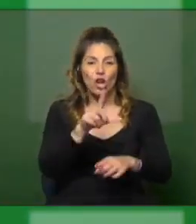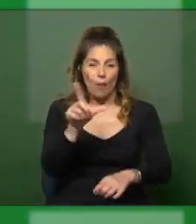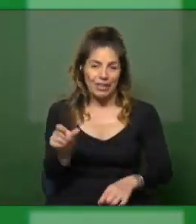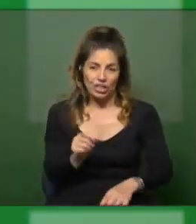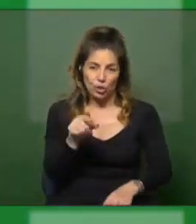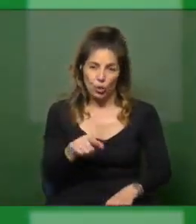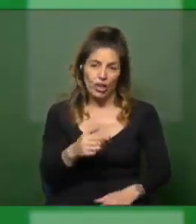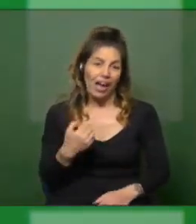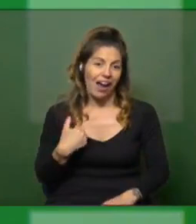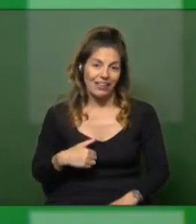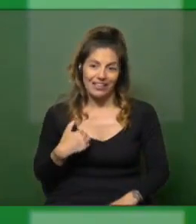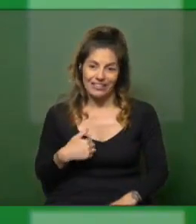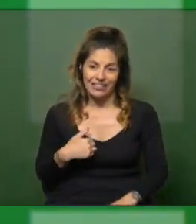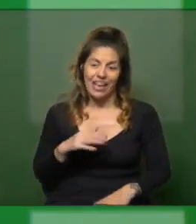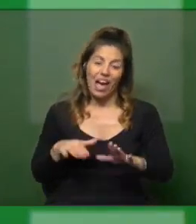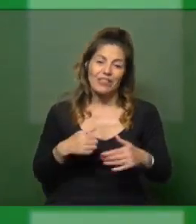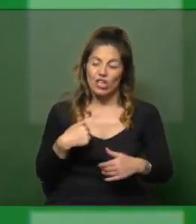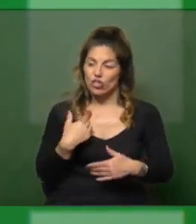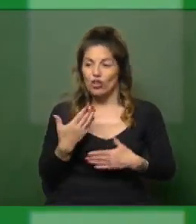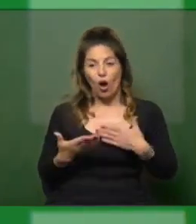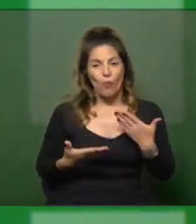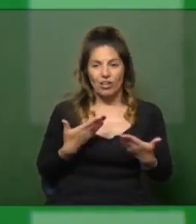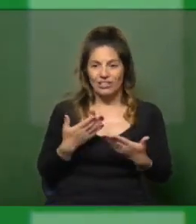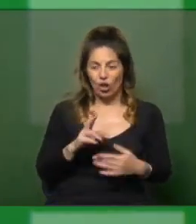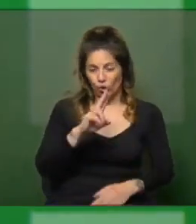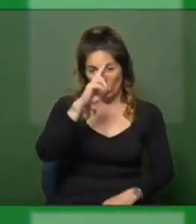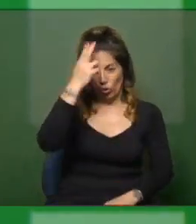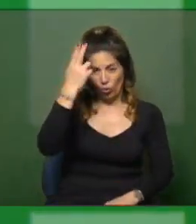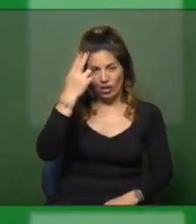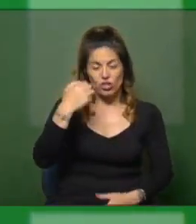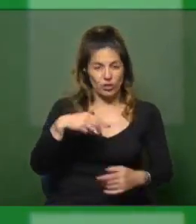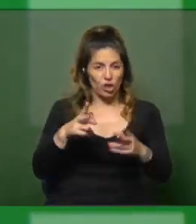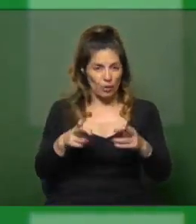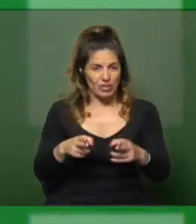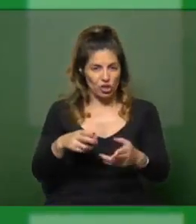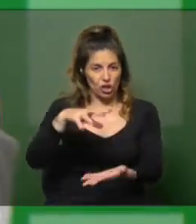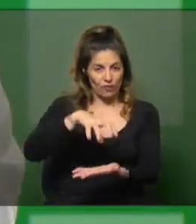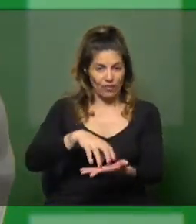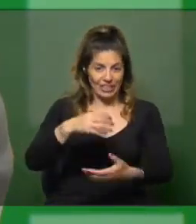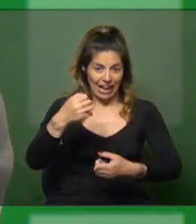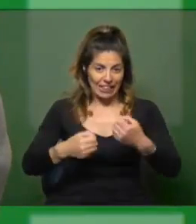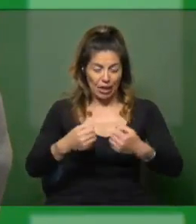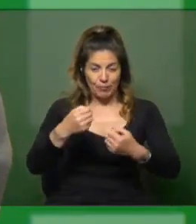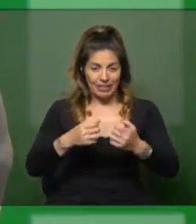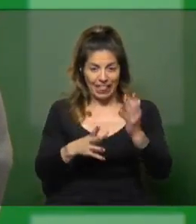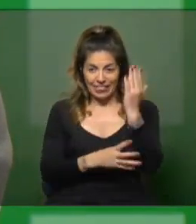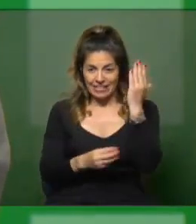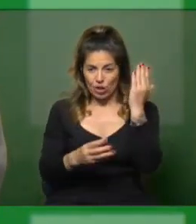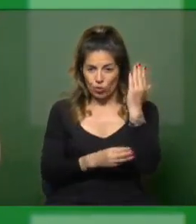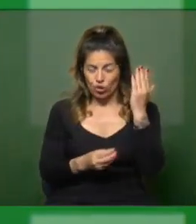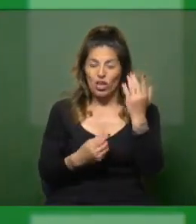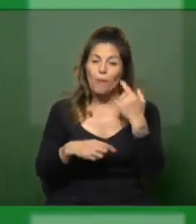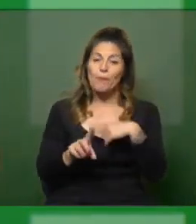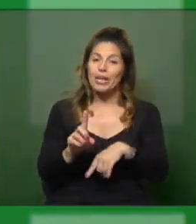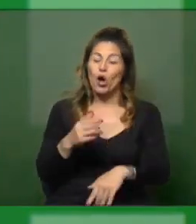Argentina eso a veces nos ha molestado desde Uruguay sobre todo en el episodio aquel de las pasteras pero lo que digo es eh Para